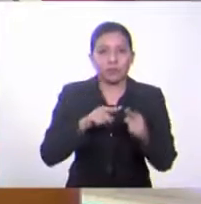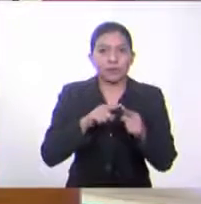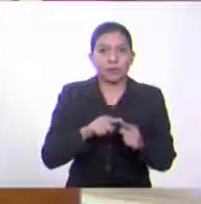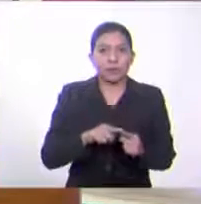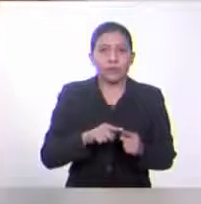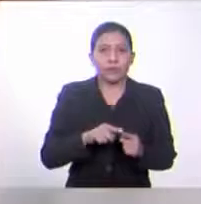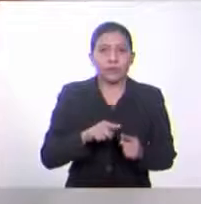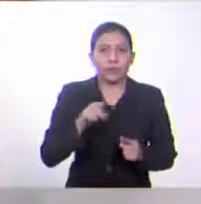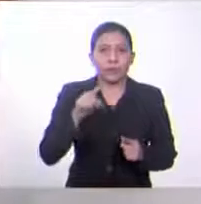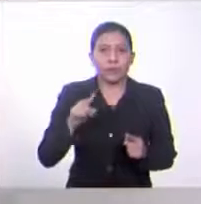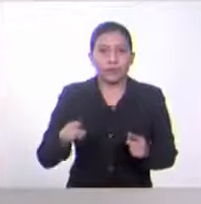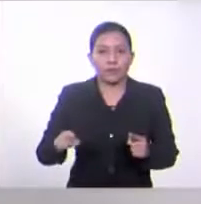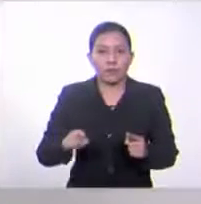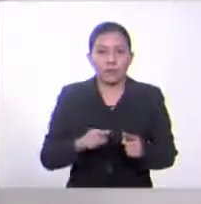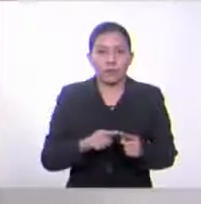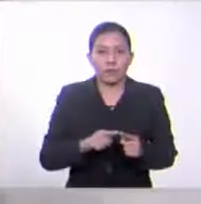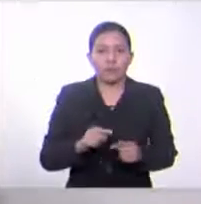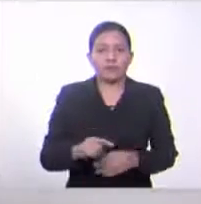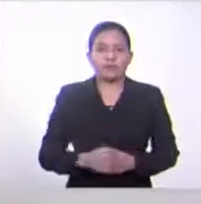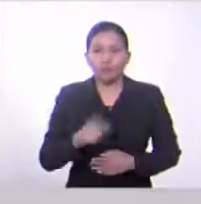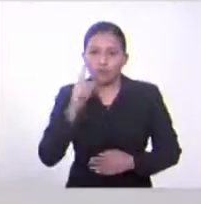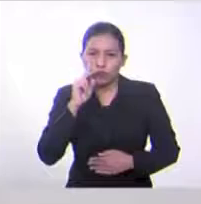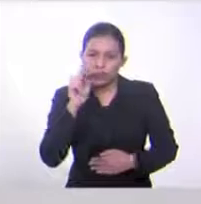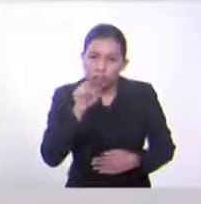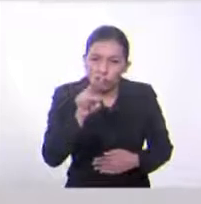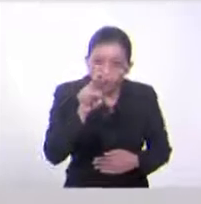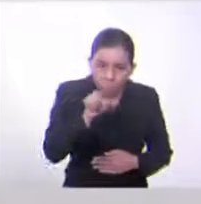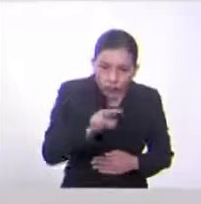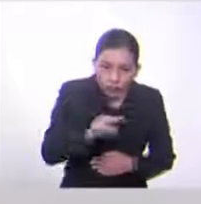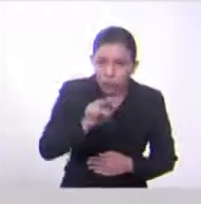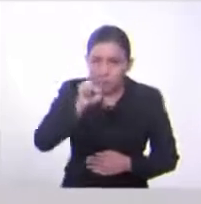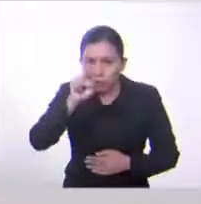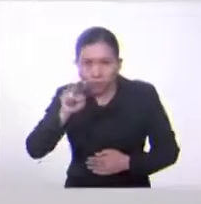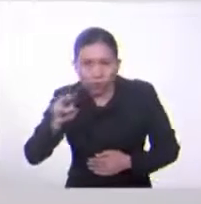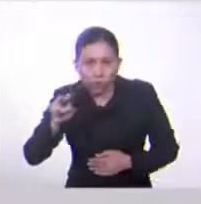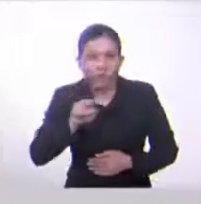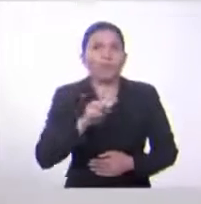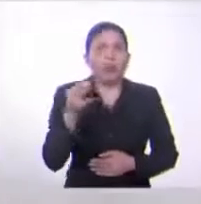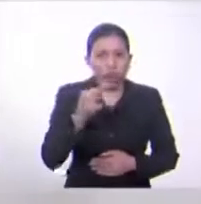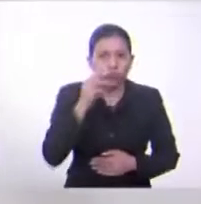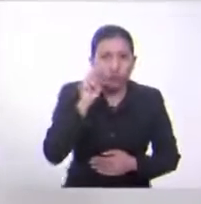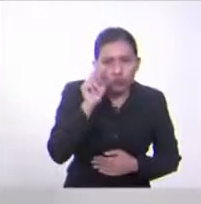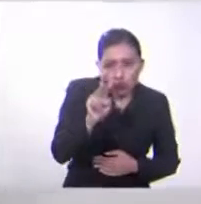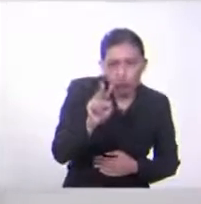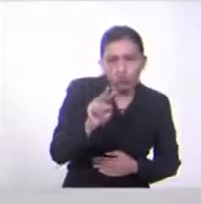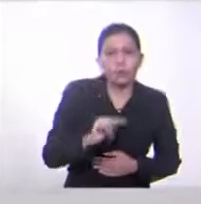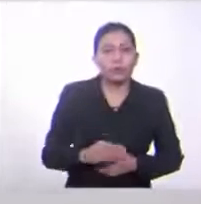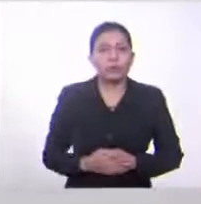Obsérvalo mientras escribo algunos detalles. Igual en casa, obsérvenlo.